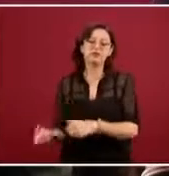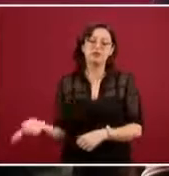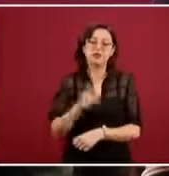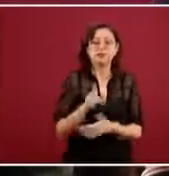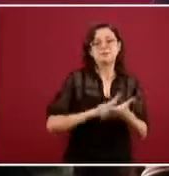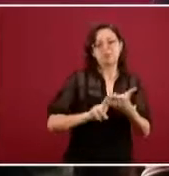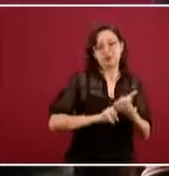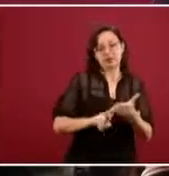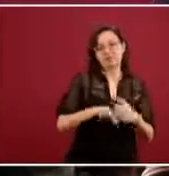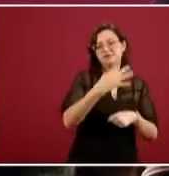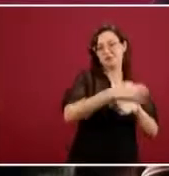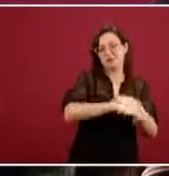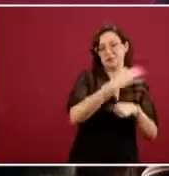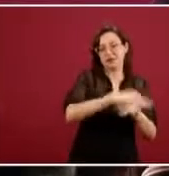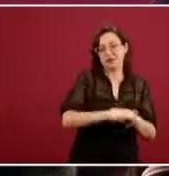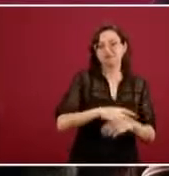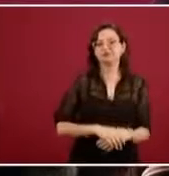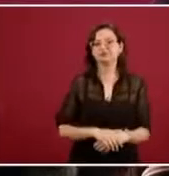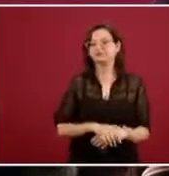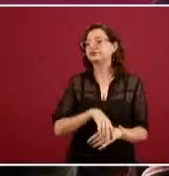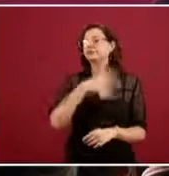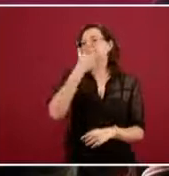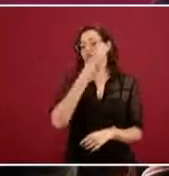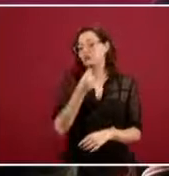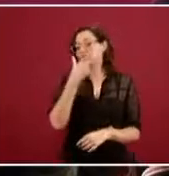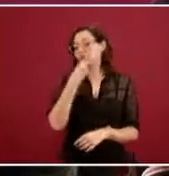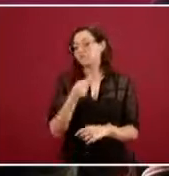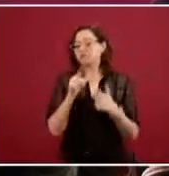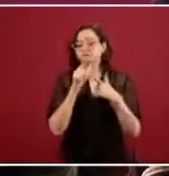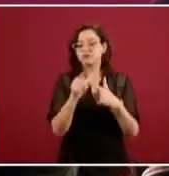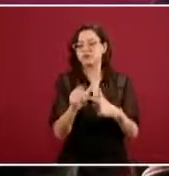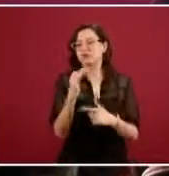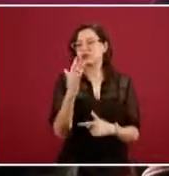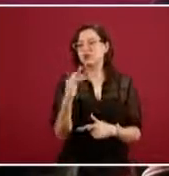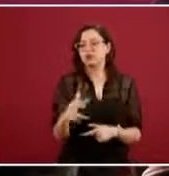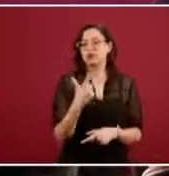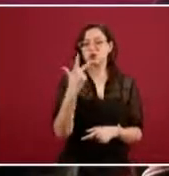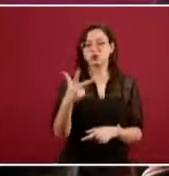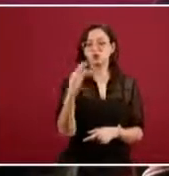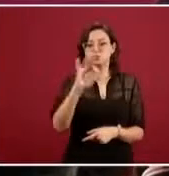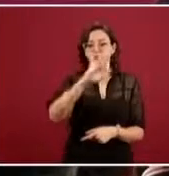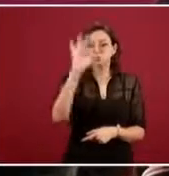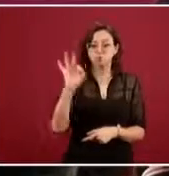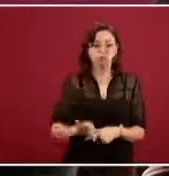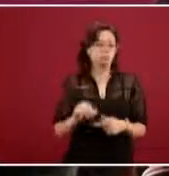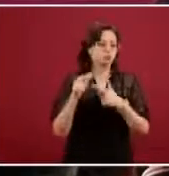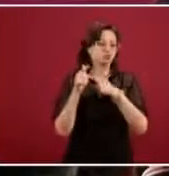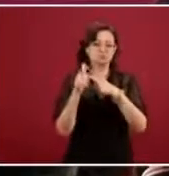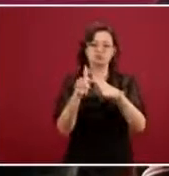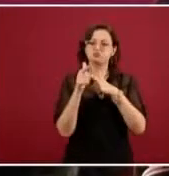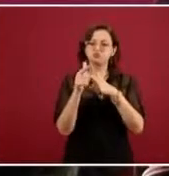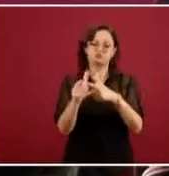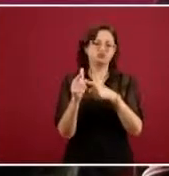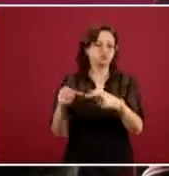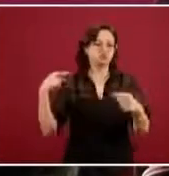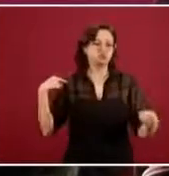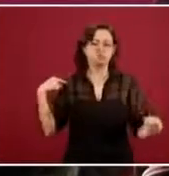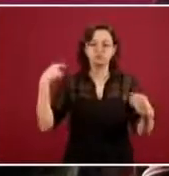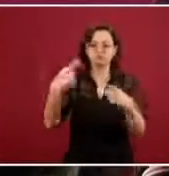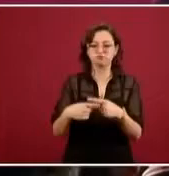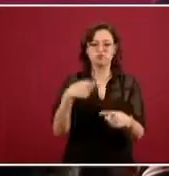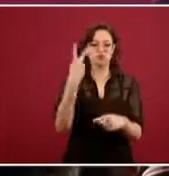La distribución por sexo, los hombres continúan con este 58% y ese prácticamente ha sido un porcentaje en los últimos